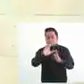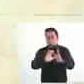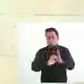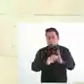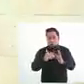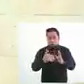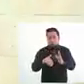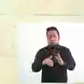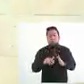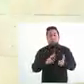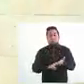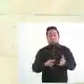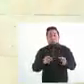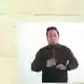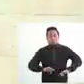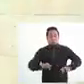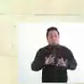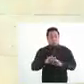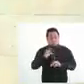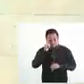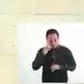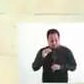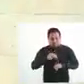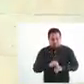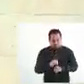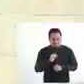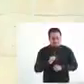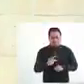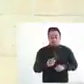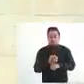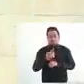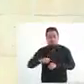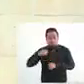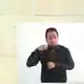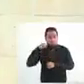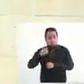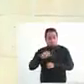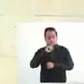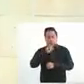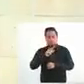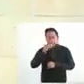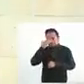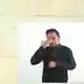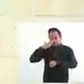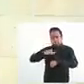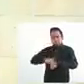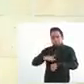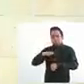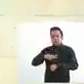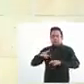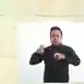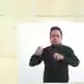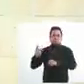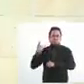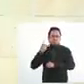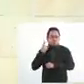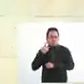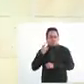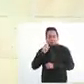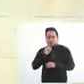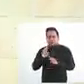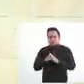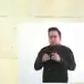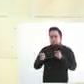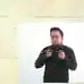que marcó la consolidación de nuestro Estado y consagró la visión política y